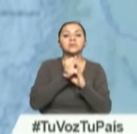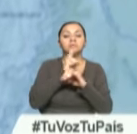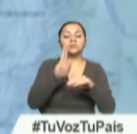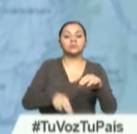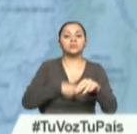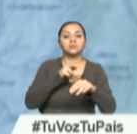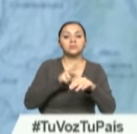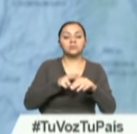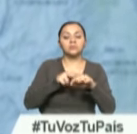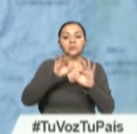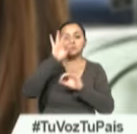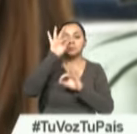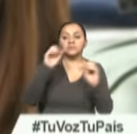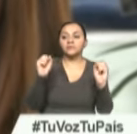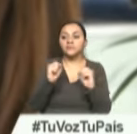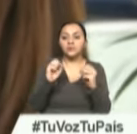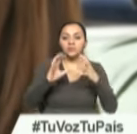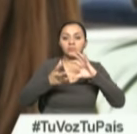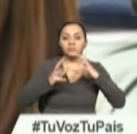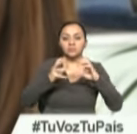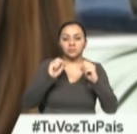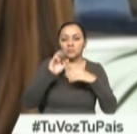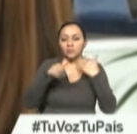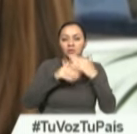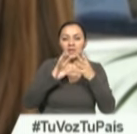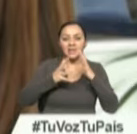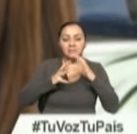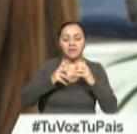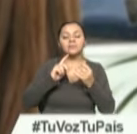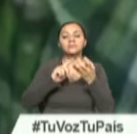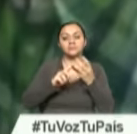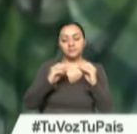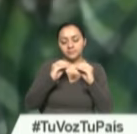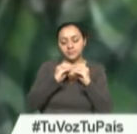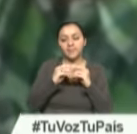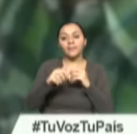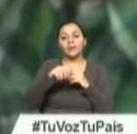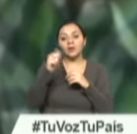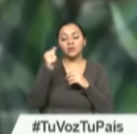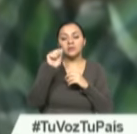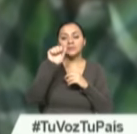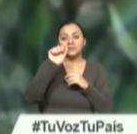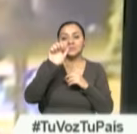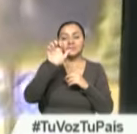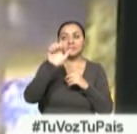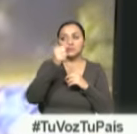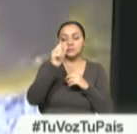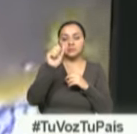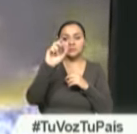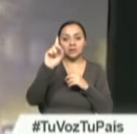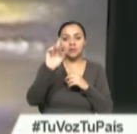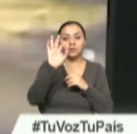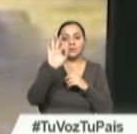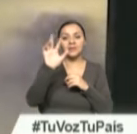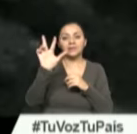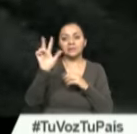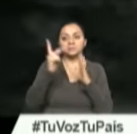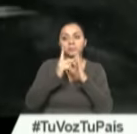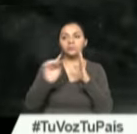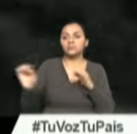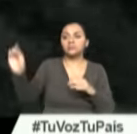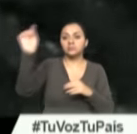de Meteorología e Hidrología. En total son 93 puntos del SAT que el Gobierno Nacional instaló en Esmeraldas y